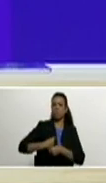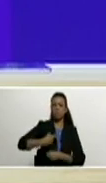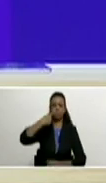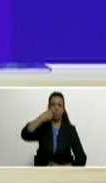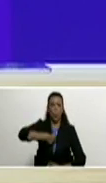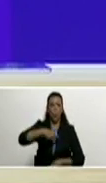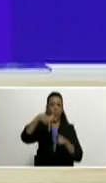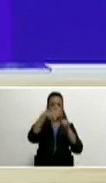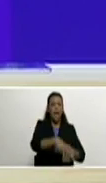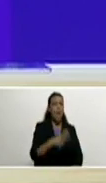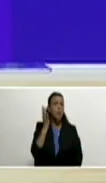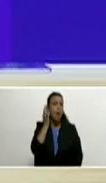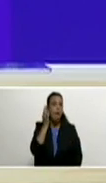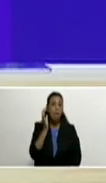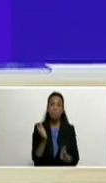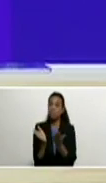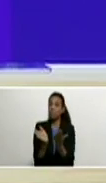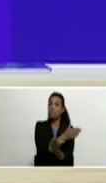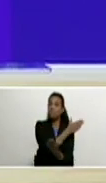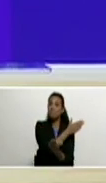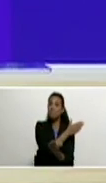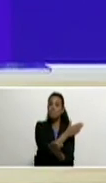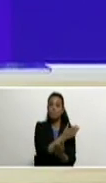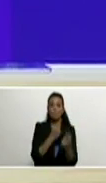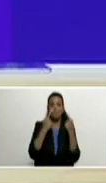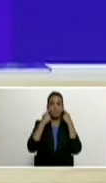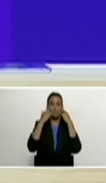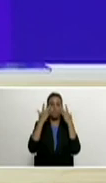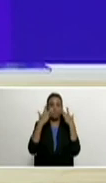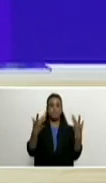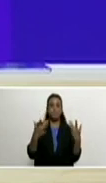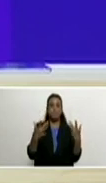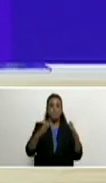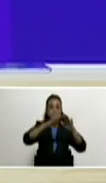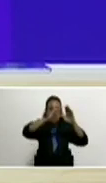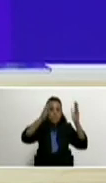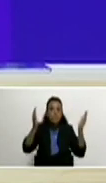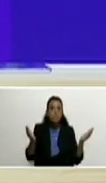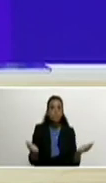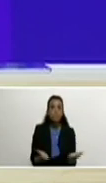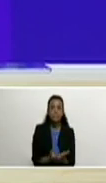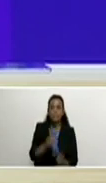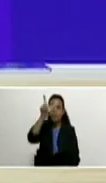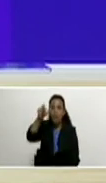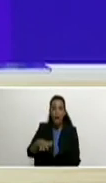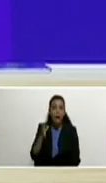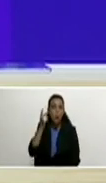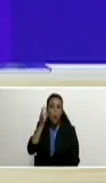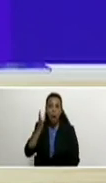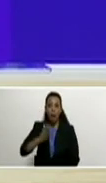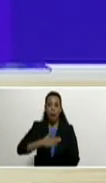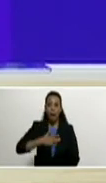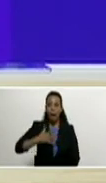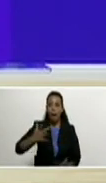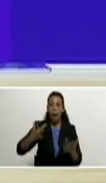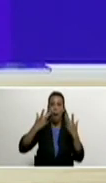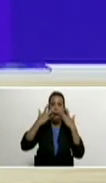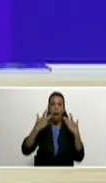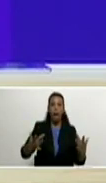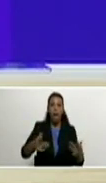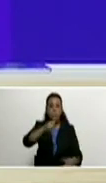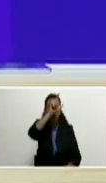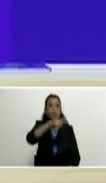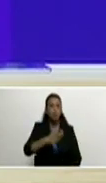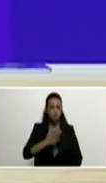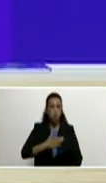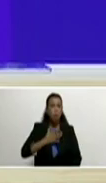dio un paso gigantesco que sorprendió al mundo, sorprendió a las mujeres cuando dijo: